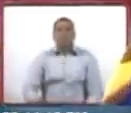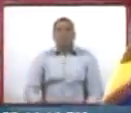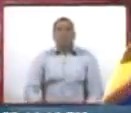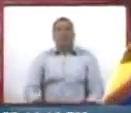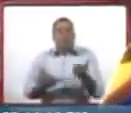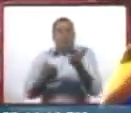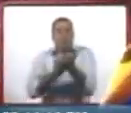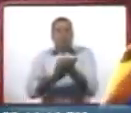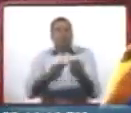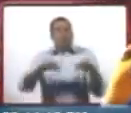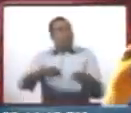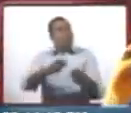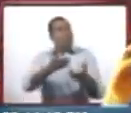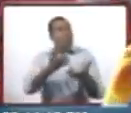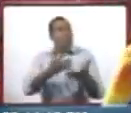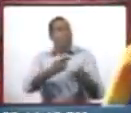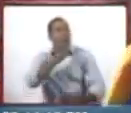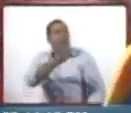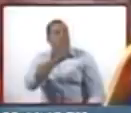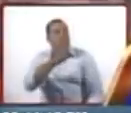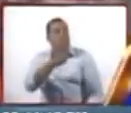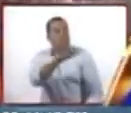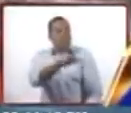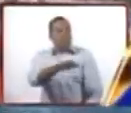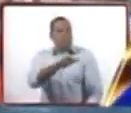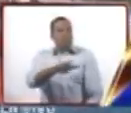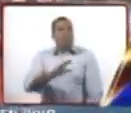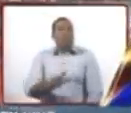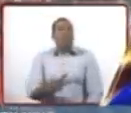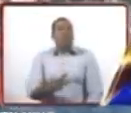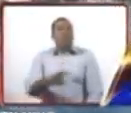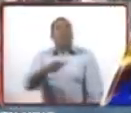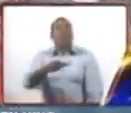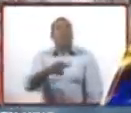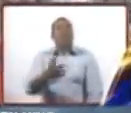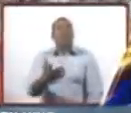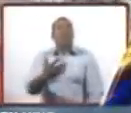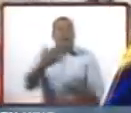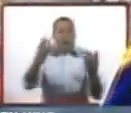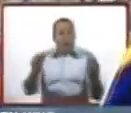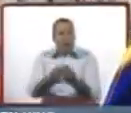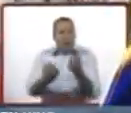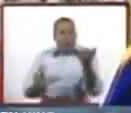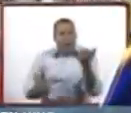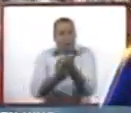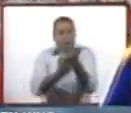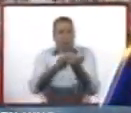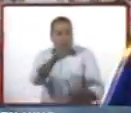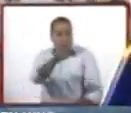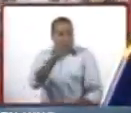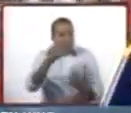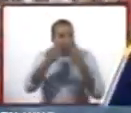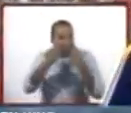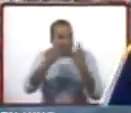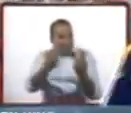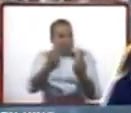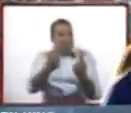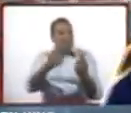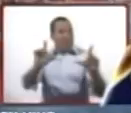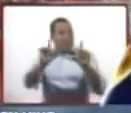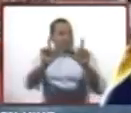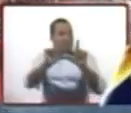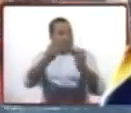Maduro. Vamos a conversar de inmediato con estas personas que se encuentran acá apoyando, como ustedes pueden observar a través de